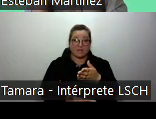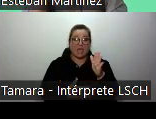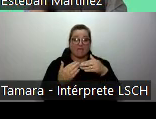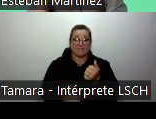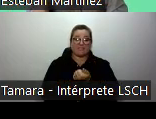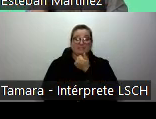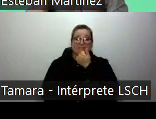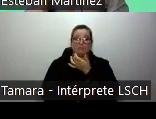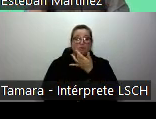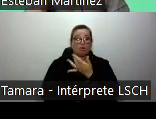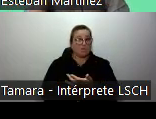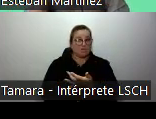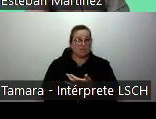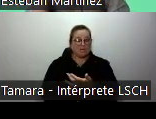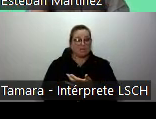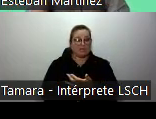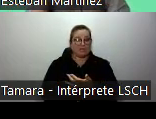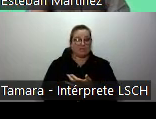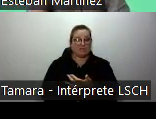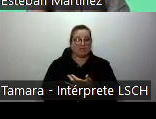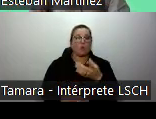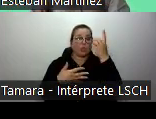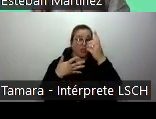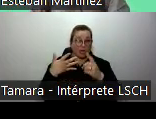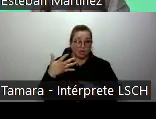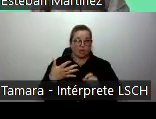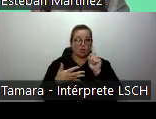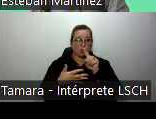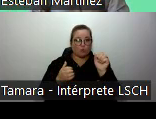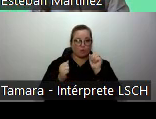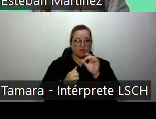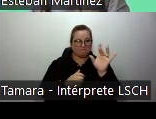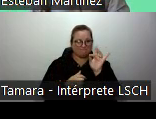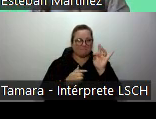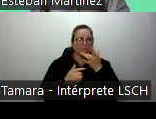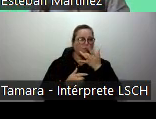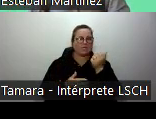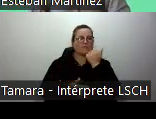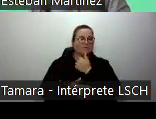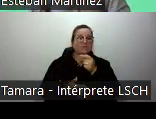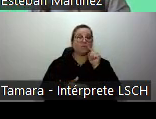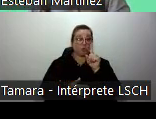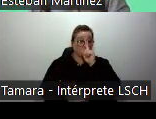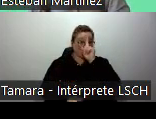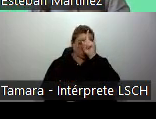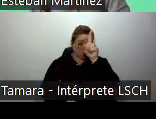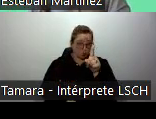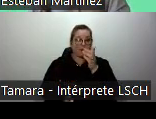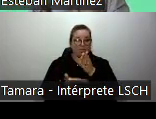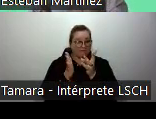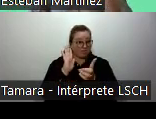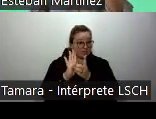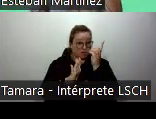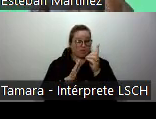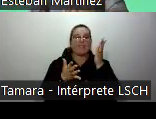enseñar el Por qué eh un diagnóstico de alguna manera que tú vedas detectar Por qué falla para que tu hábito se desarrolle tiene que